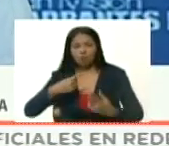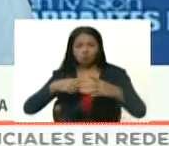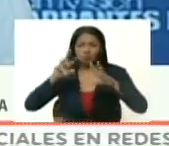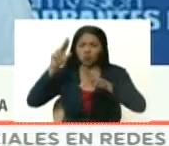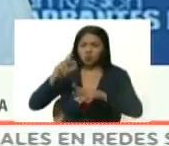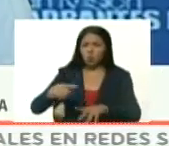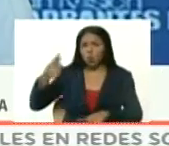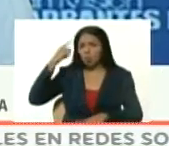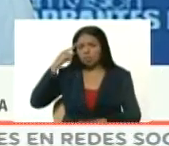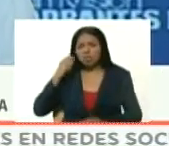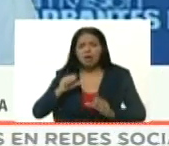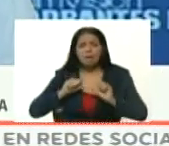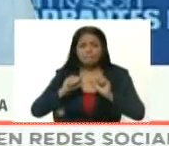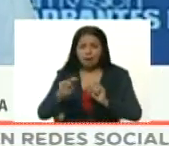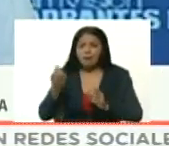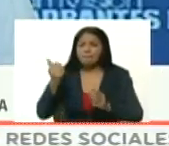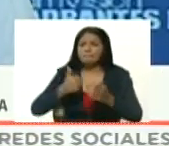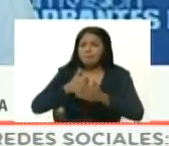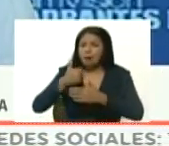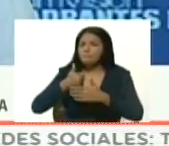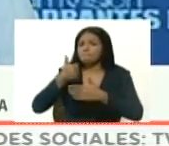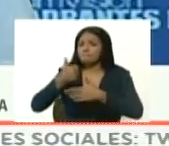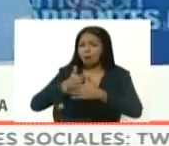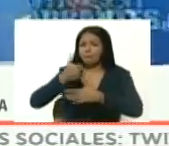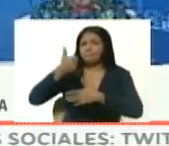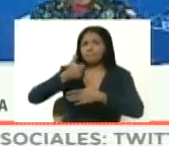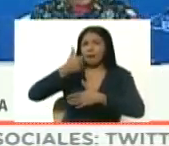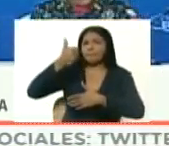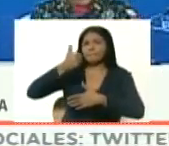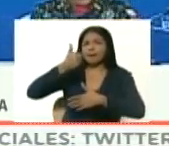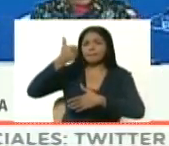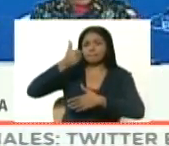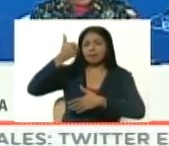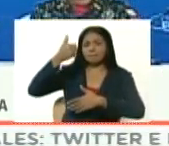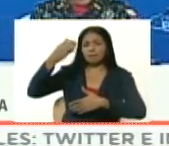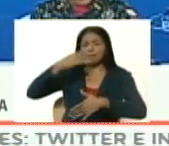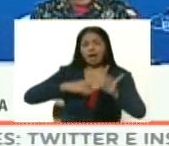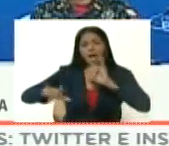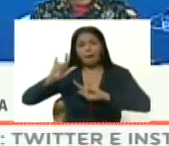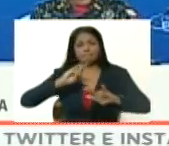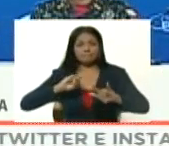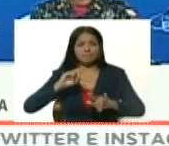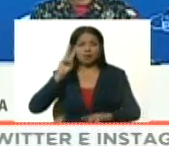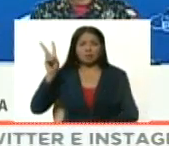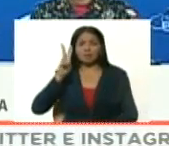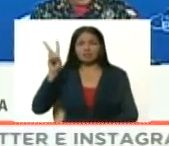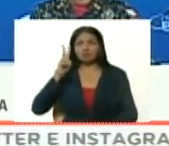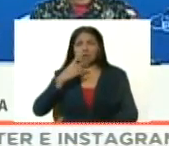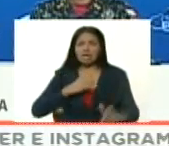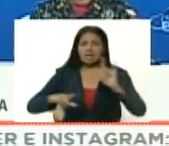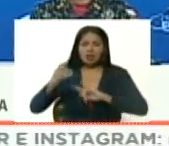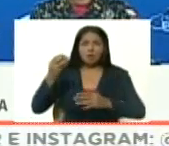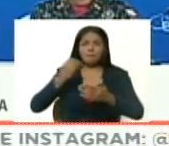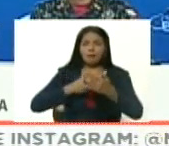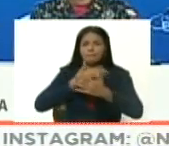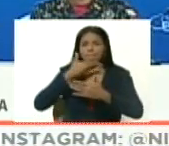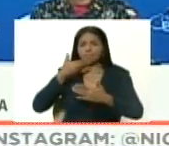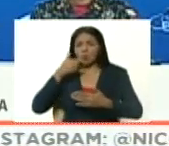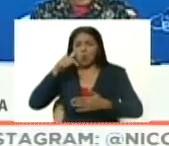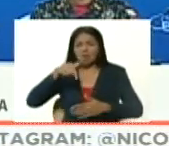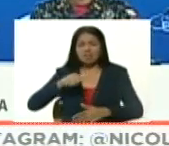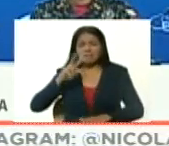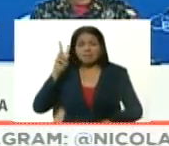hay que cultivarlo y acrecentarlo. Amar a Venezuela, querer lo mejor para Venezuela.